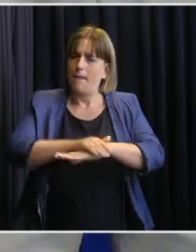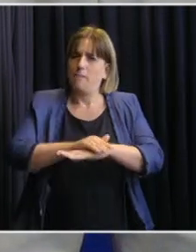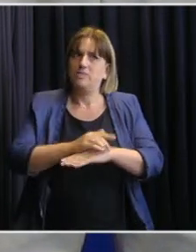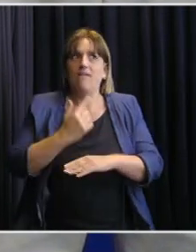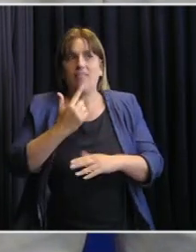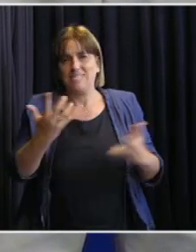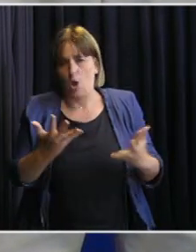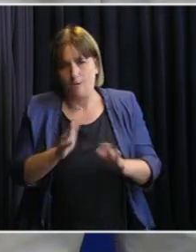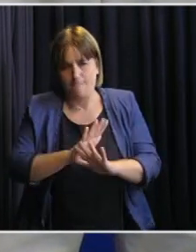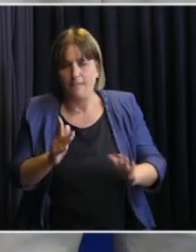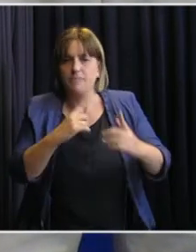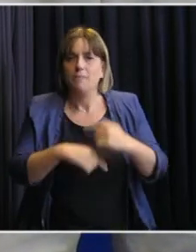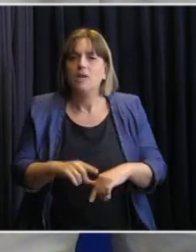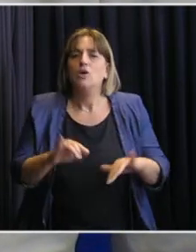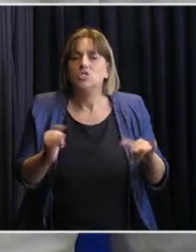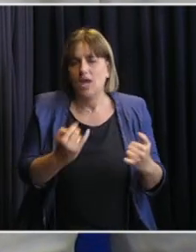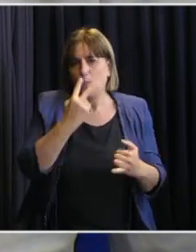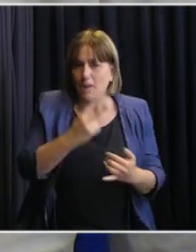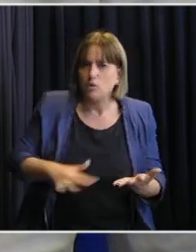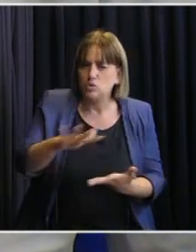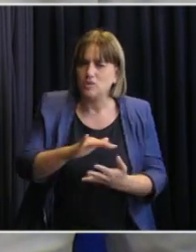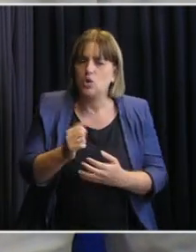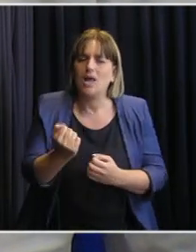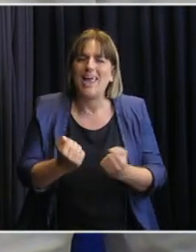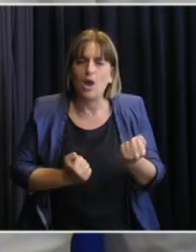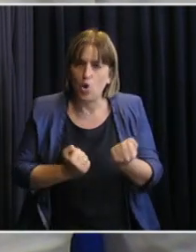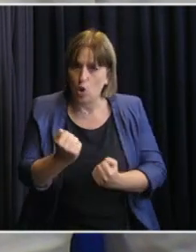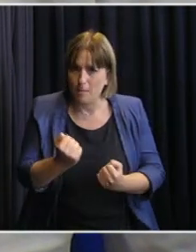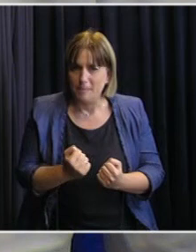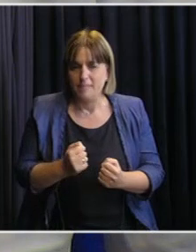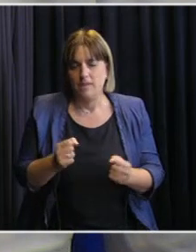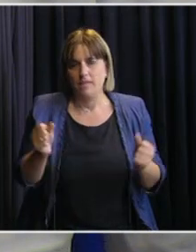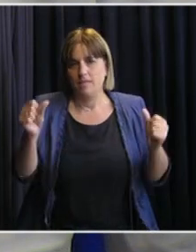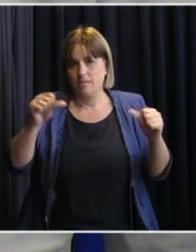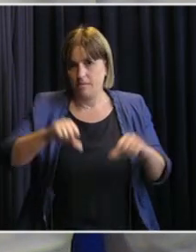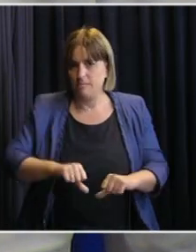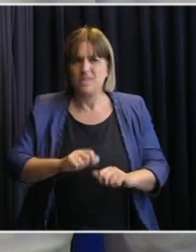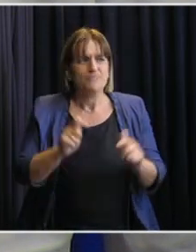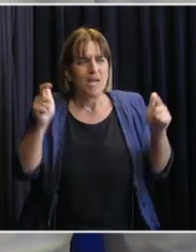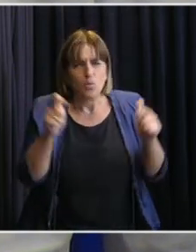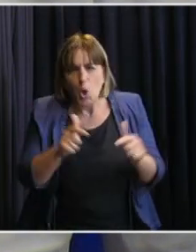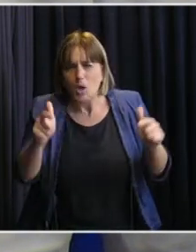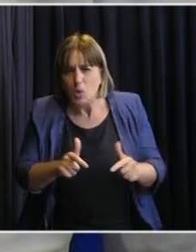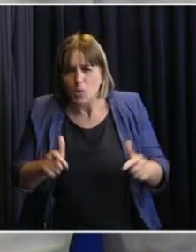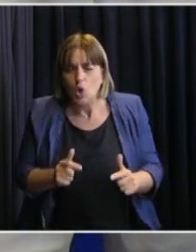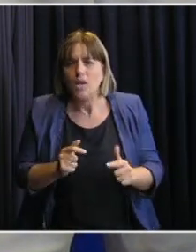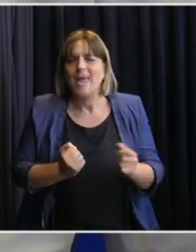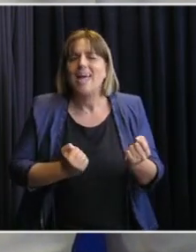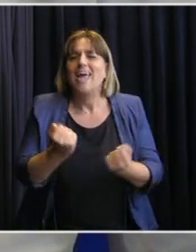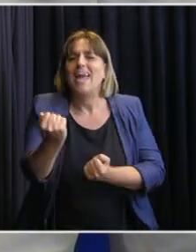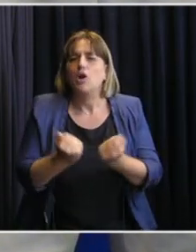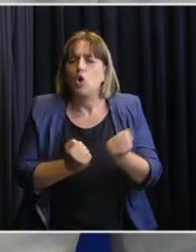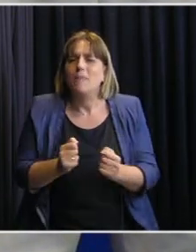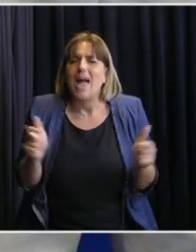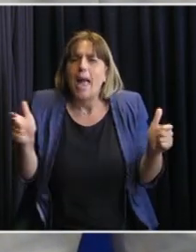esta altura ya hay consecuencias económicas. Y en ese sentido, después de varias reuniones con el equipo económico, hemos